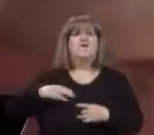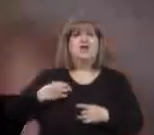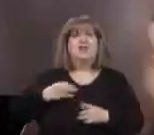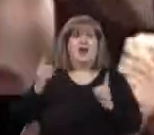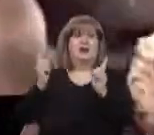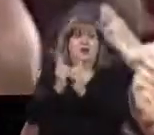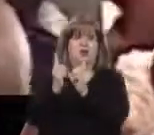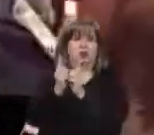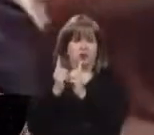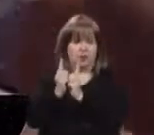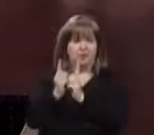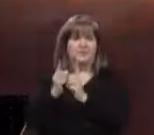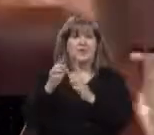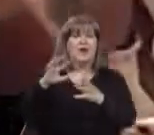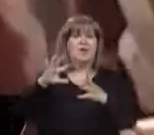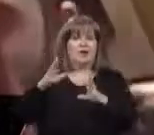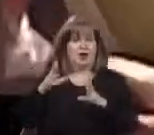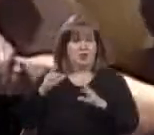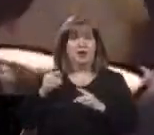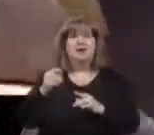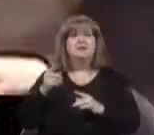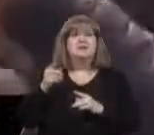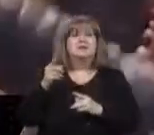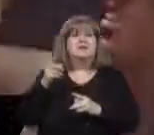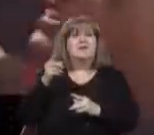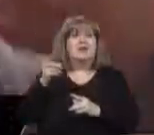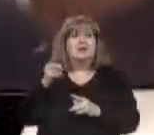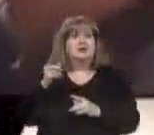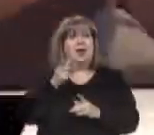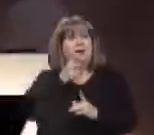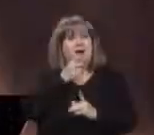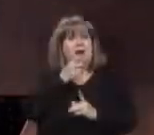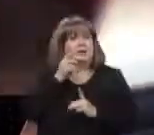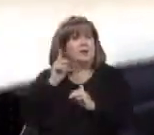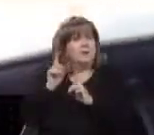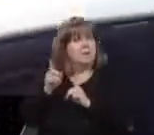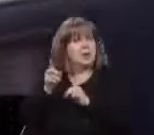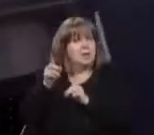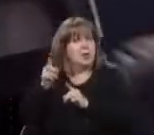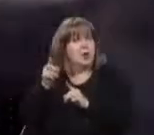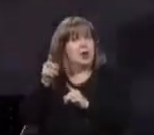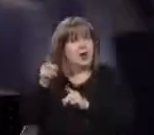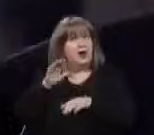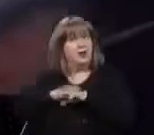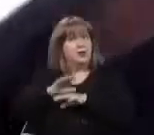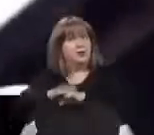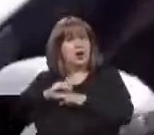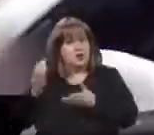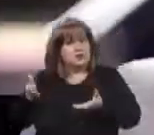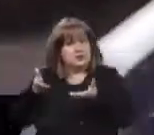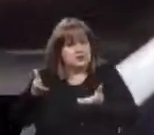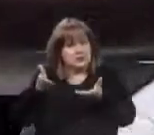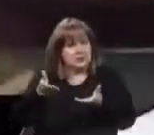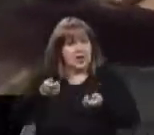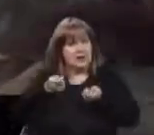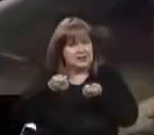ese posteo, bastante fuerte, y es por eso que no descartan esta instigación a la violencia.